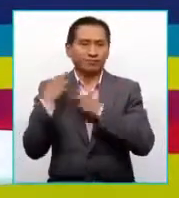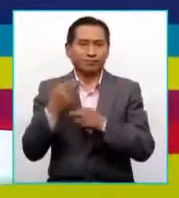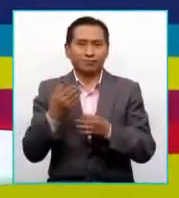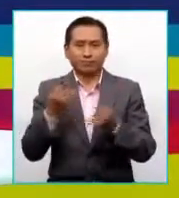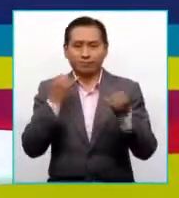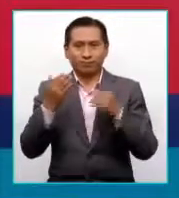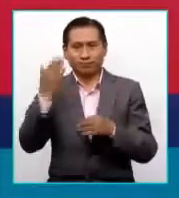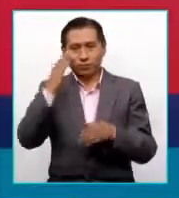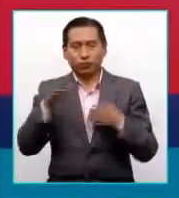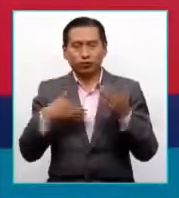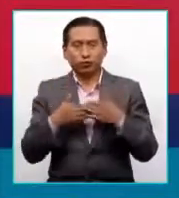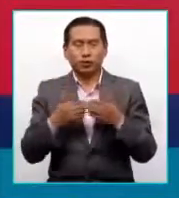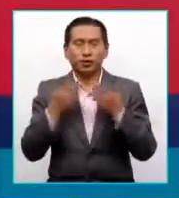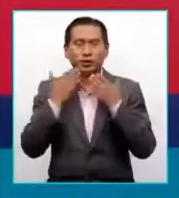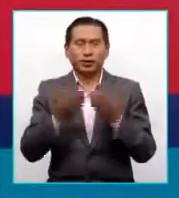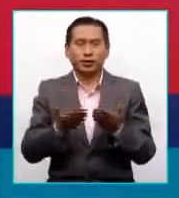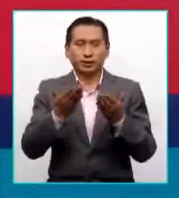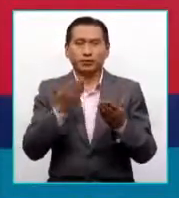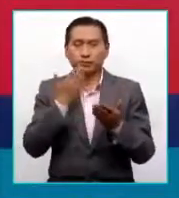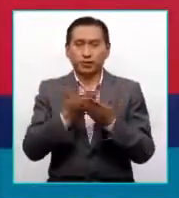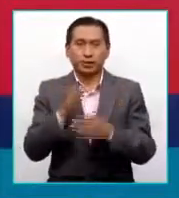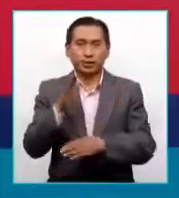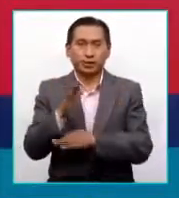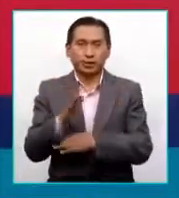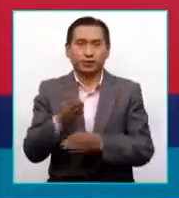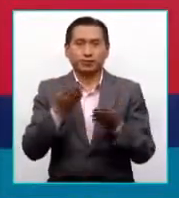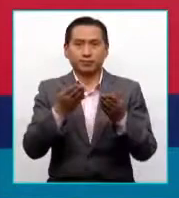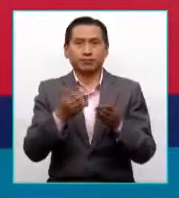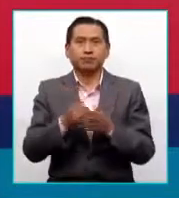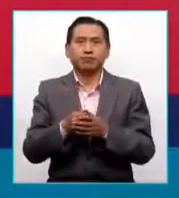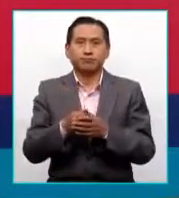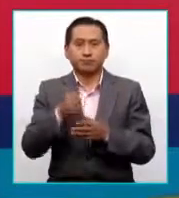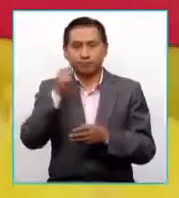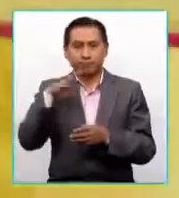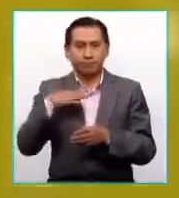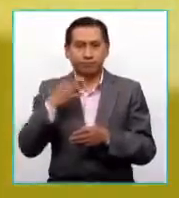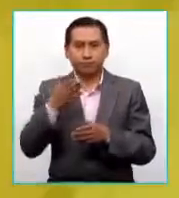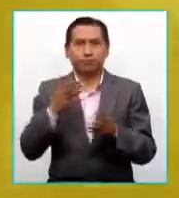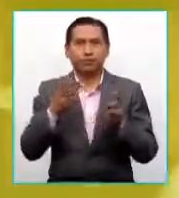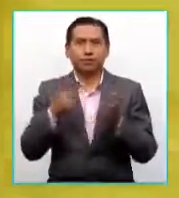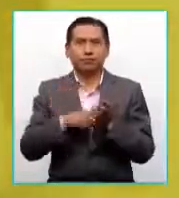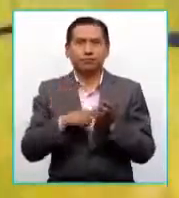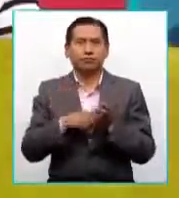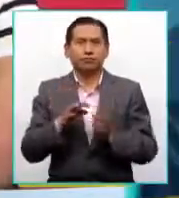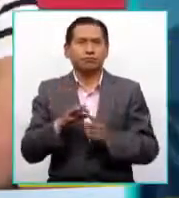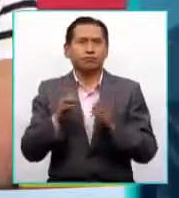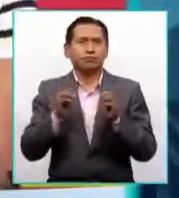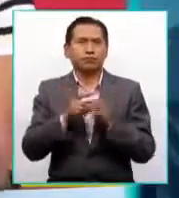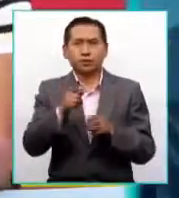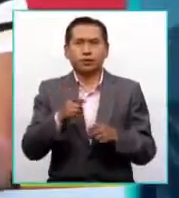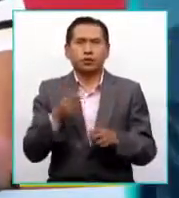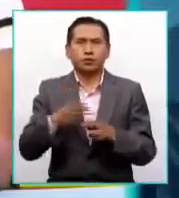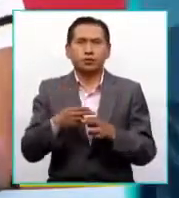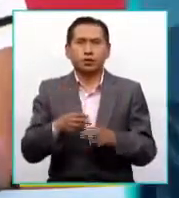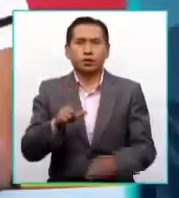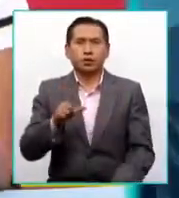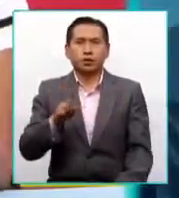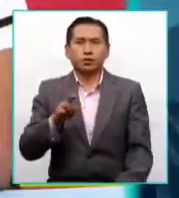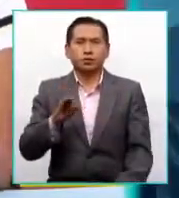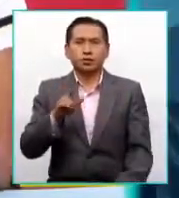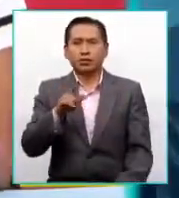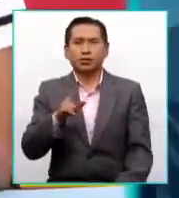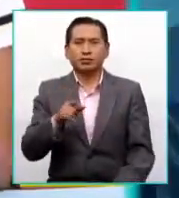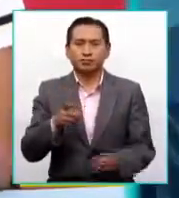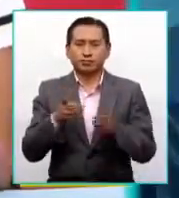la información. Quiero darle las gracias y las muy buenas tardes a nuestra próxima invitada. Hablamos específicamente de Lucy Mamani, directora general de